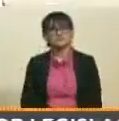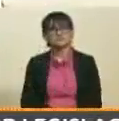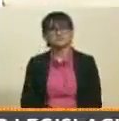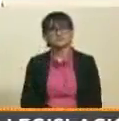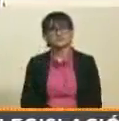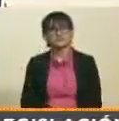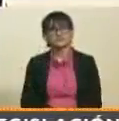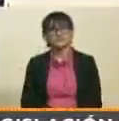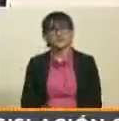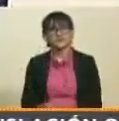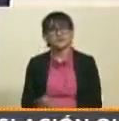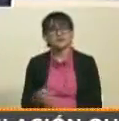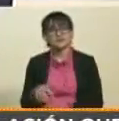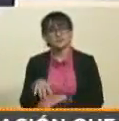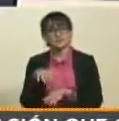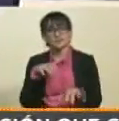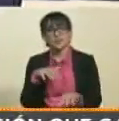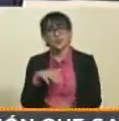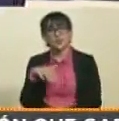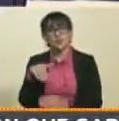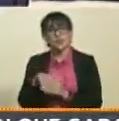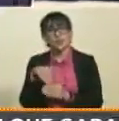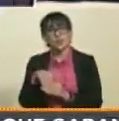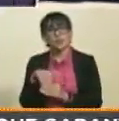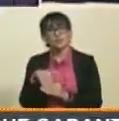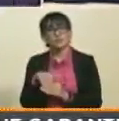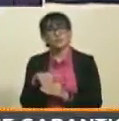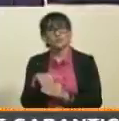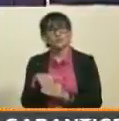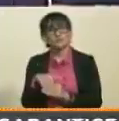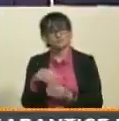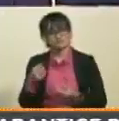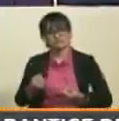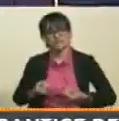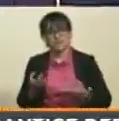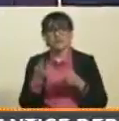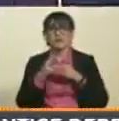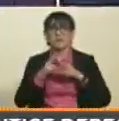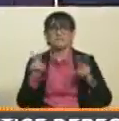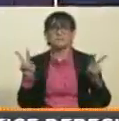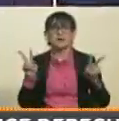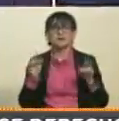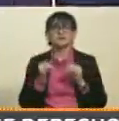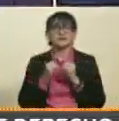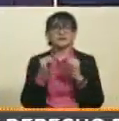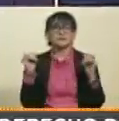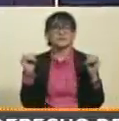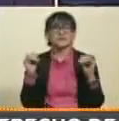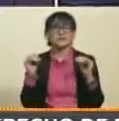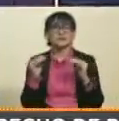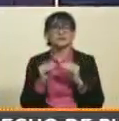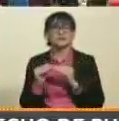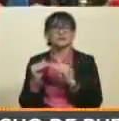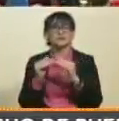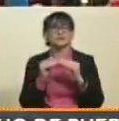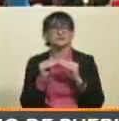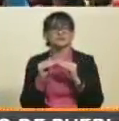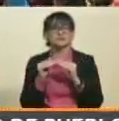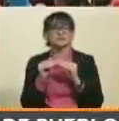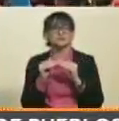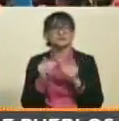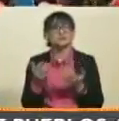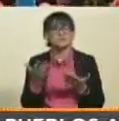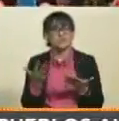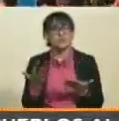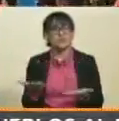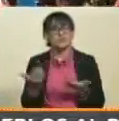Mientras más votos saquemos, más yo le garantizo la paz con independencia y soberanía. Por eso vengo a